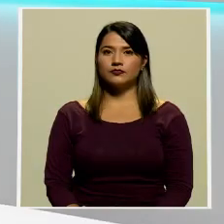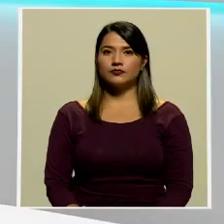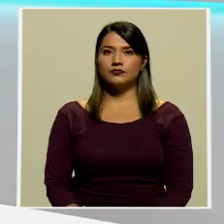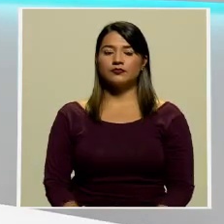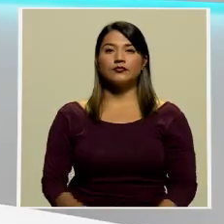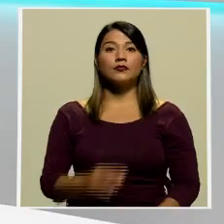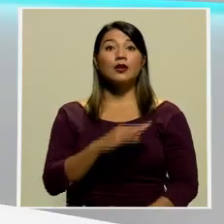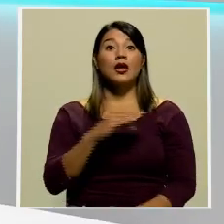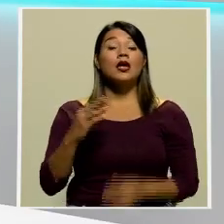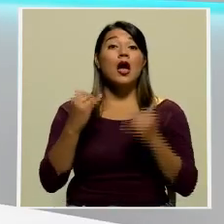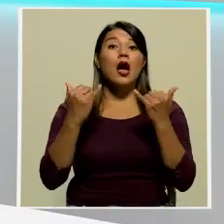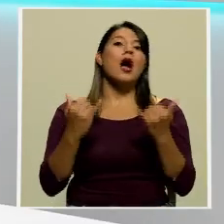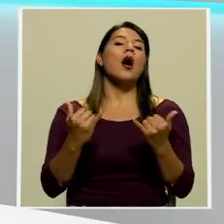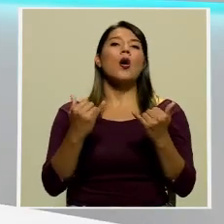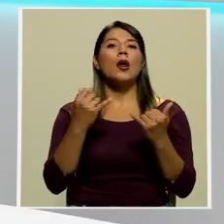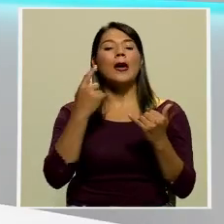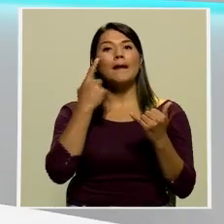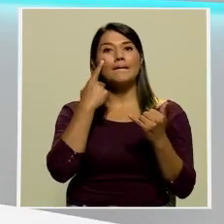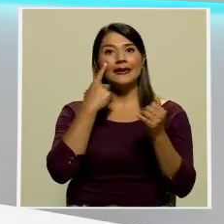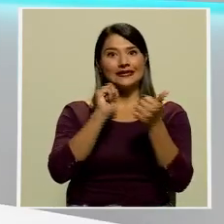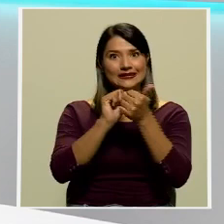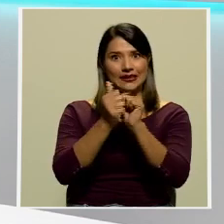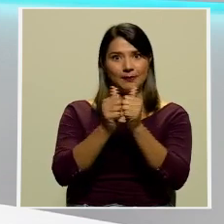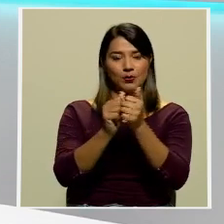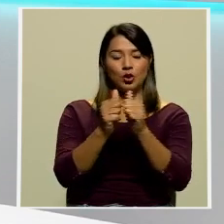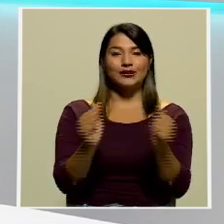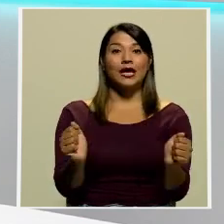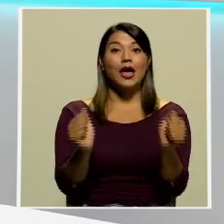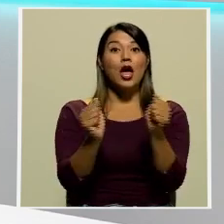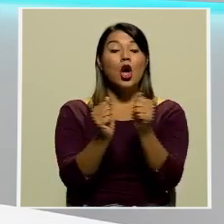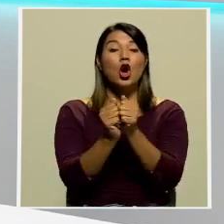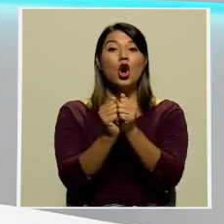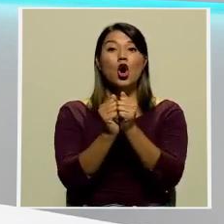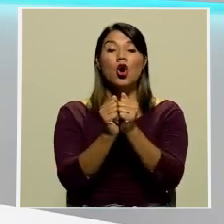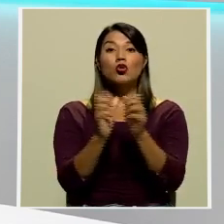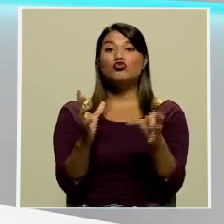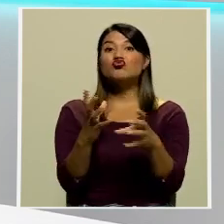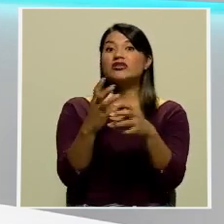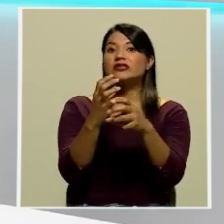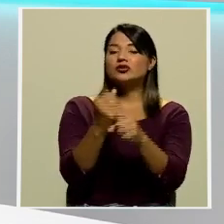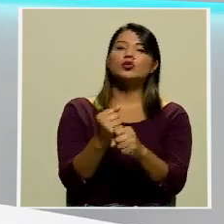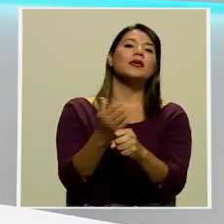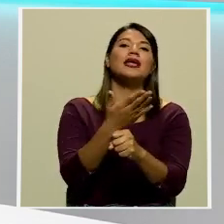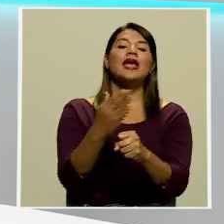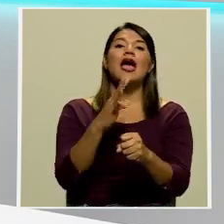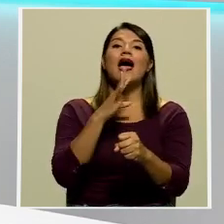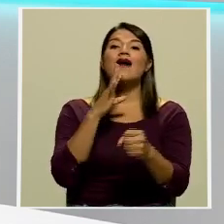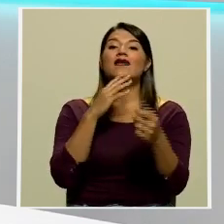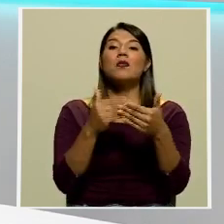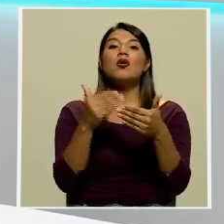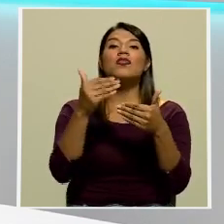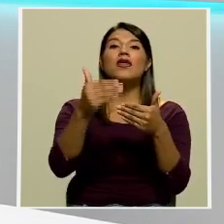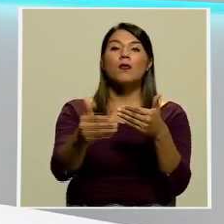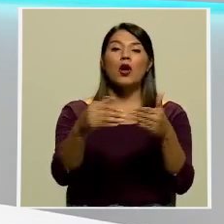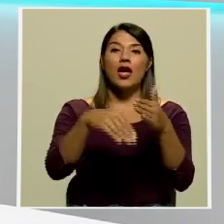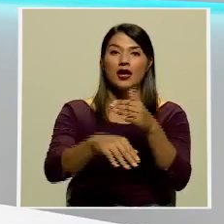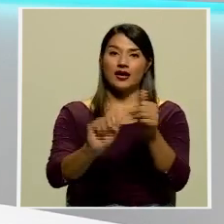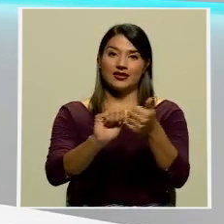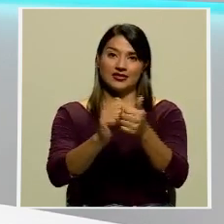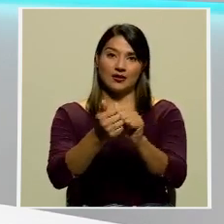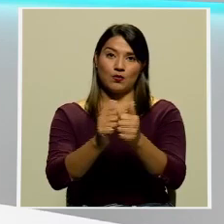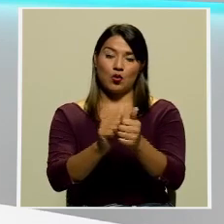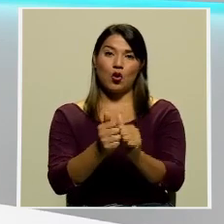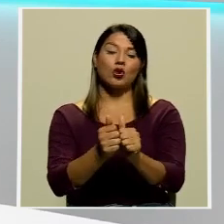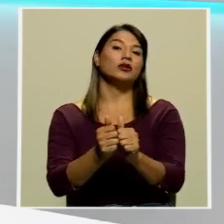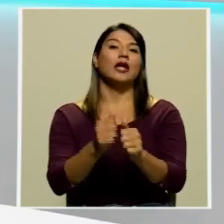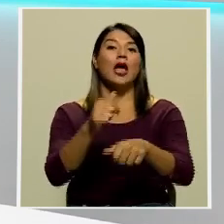Y ahora vamos a los deportes con un adelanto de lo que vamos a tener en Deportivas del 13 en unos minutos,